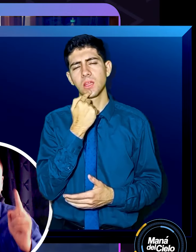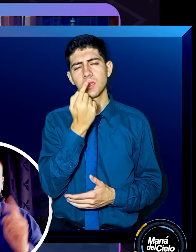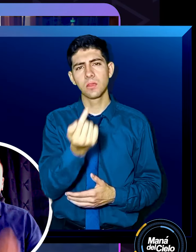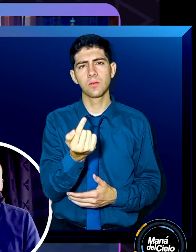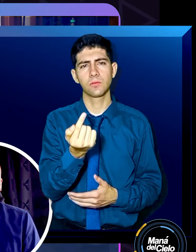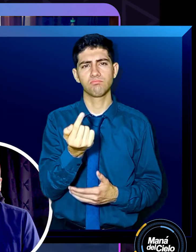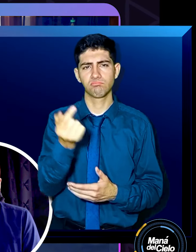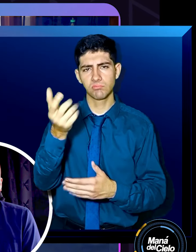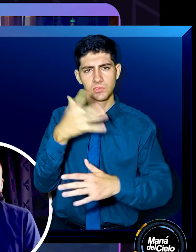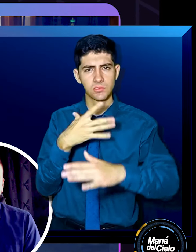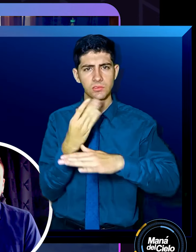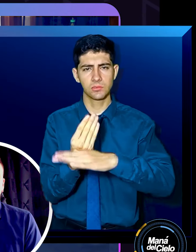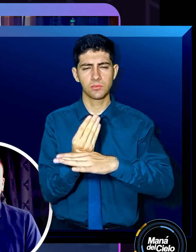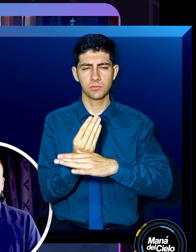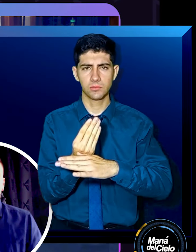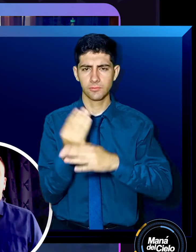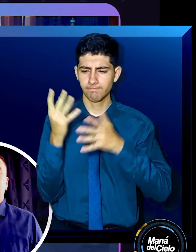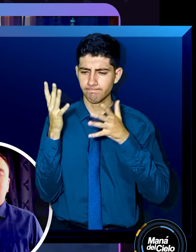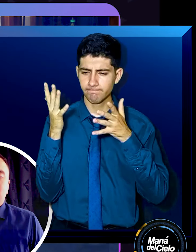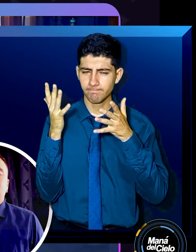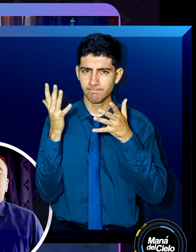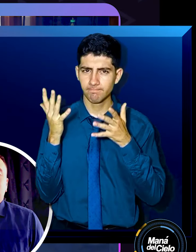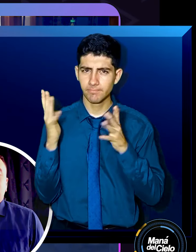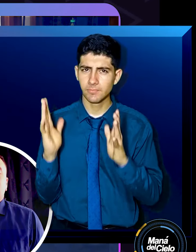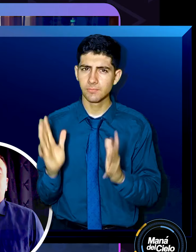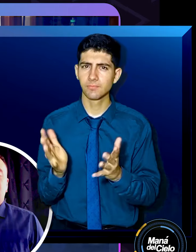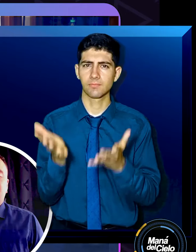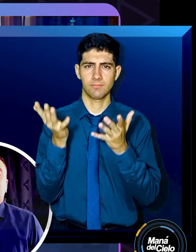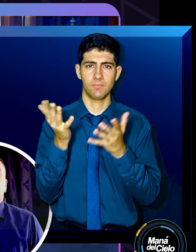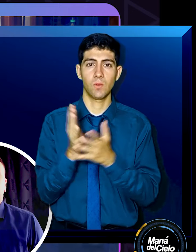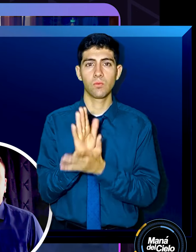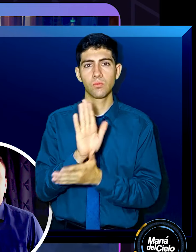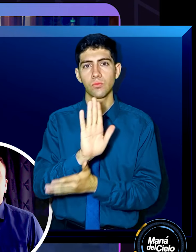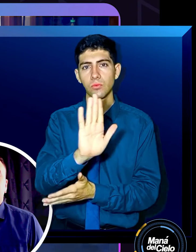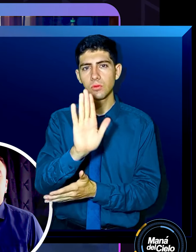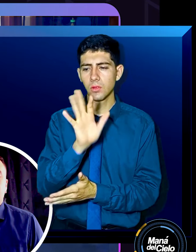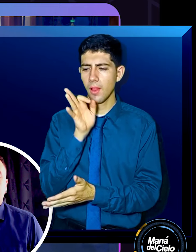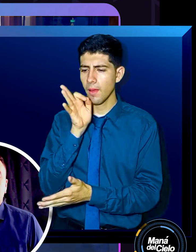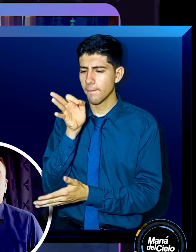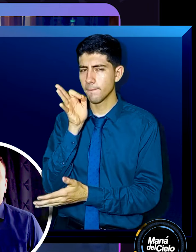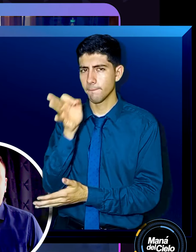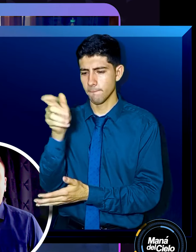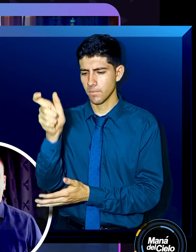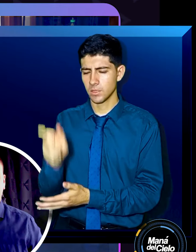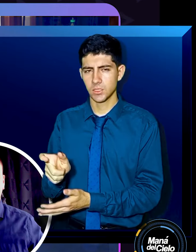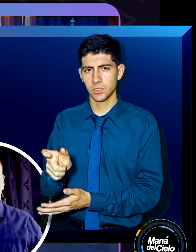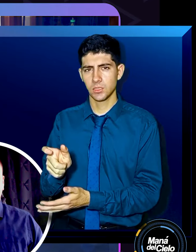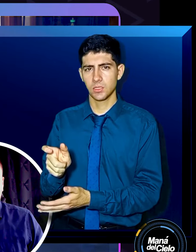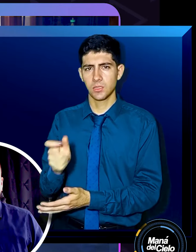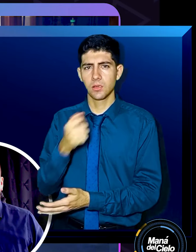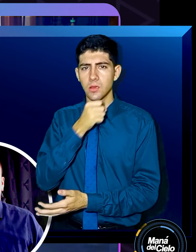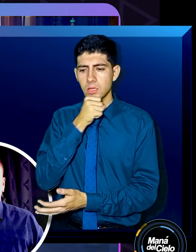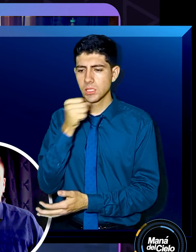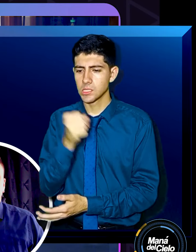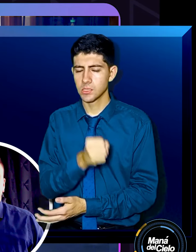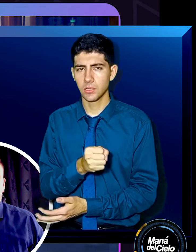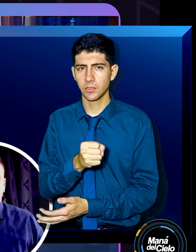iglesia, cuando usted salva a un viejo, usted salva a alguien que no se vaya al